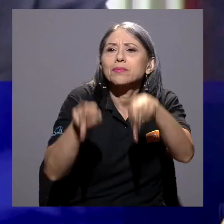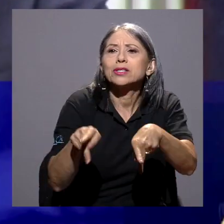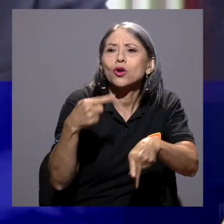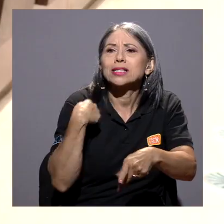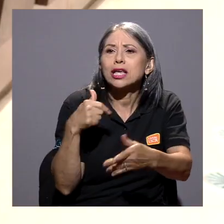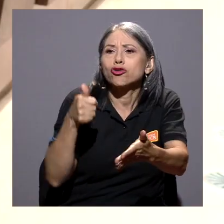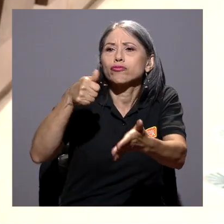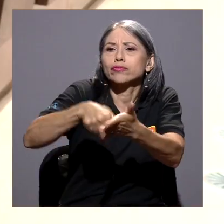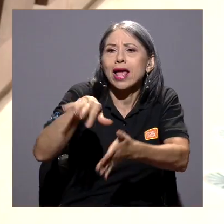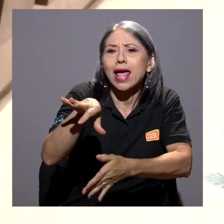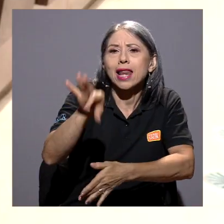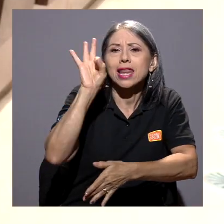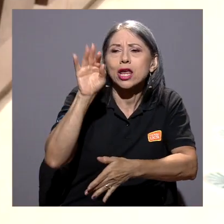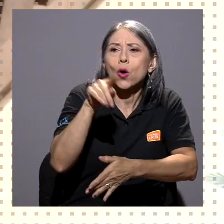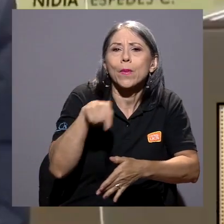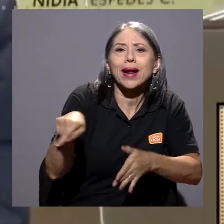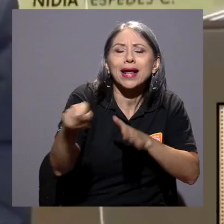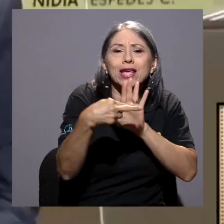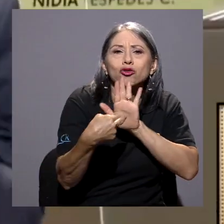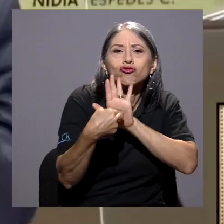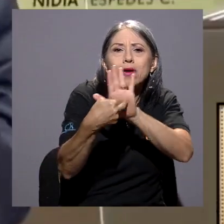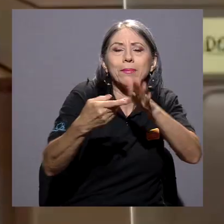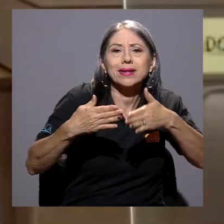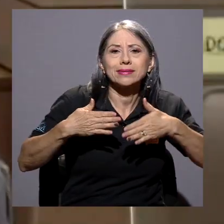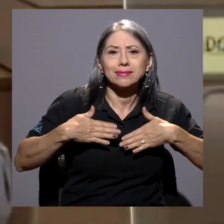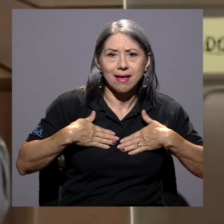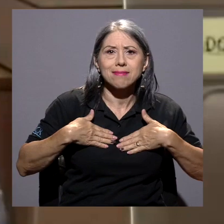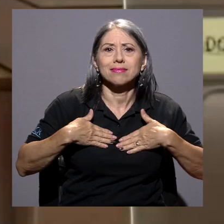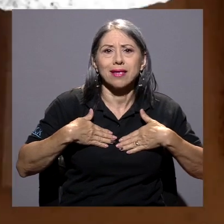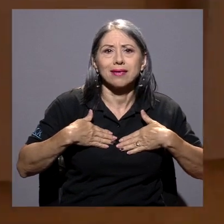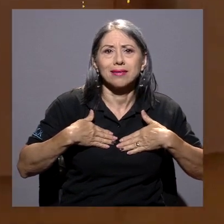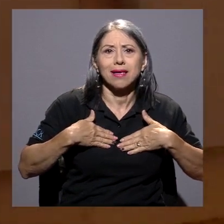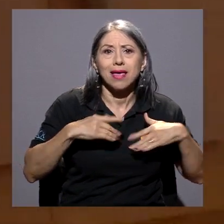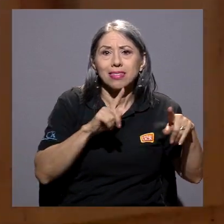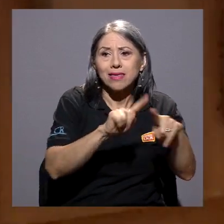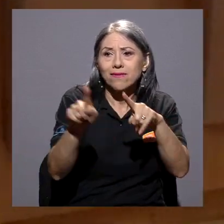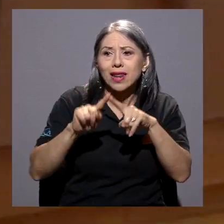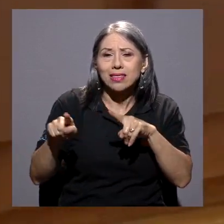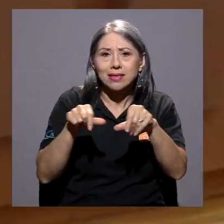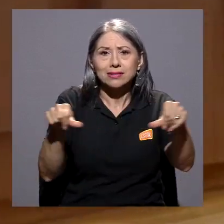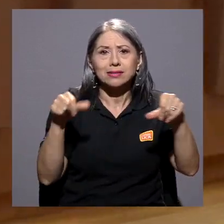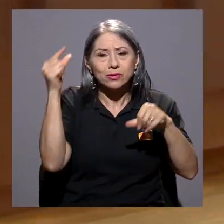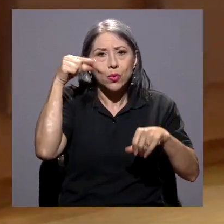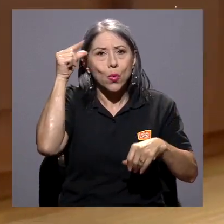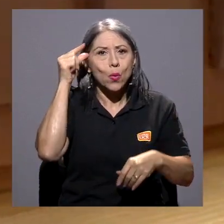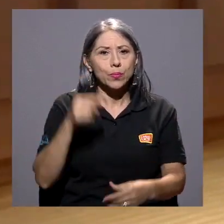me representen desde otras instancias gubernamentales.